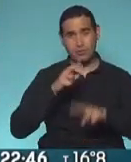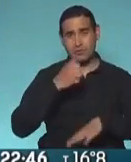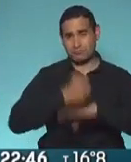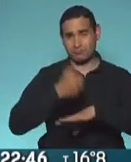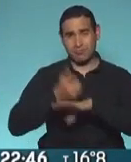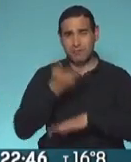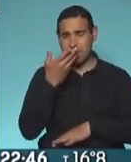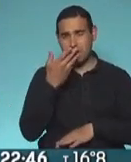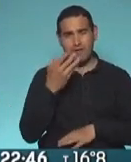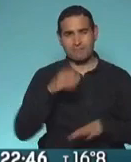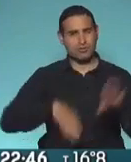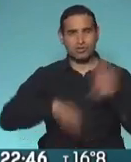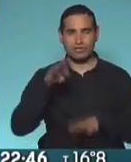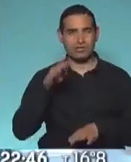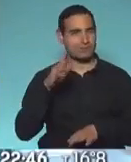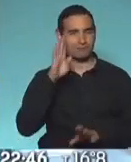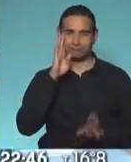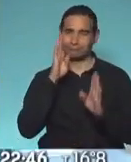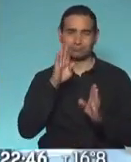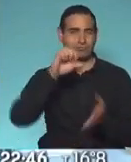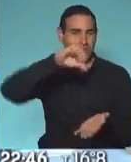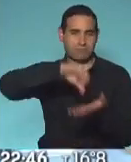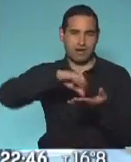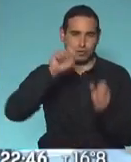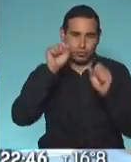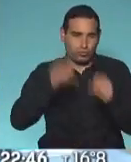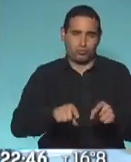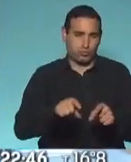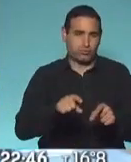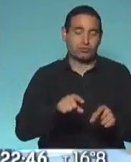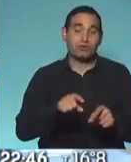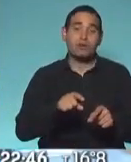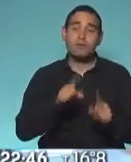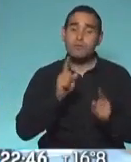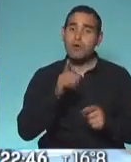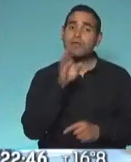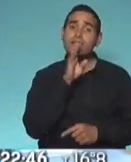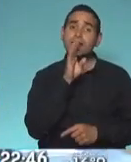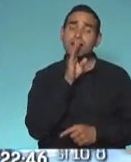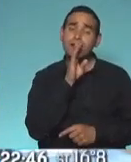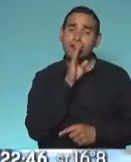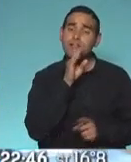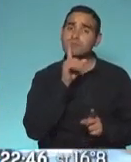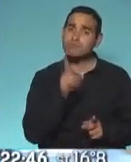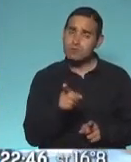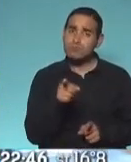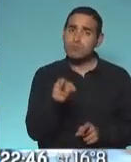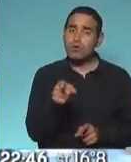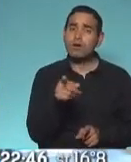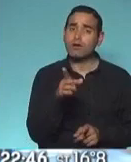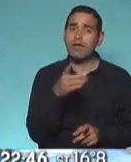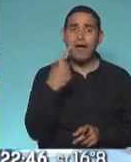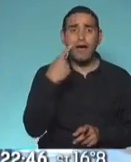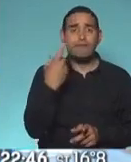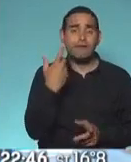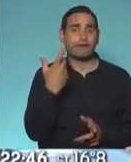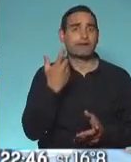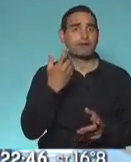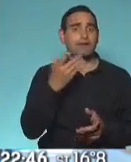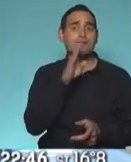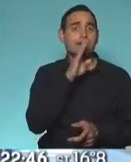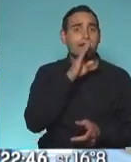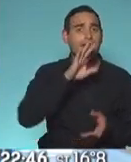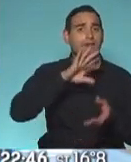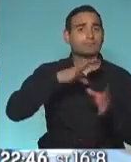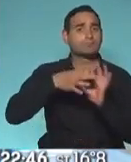son nacionales, es decir, son hacia el electorado, pero Israel también tiene que ver su relación con el mundo.